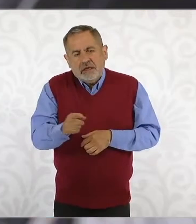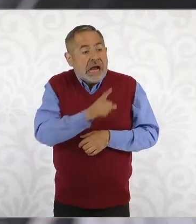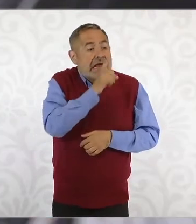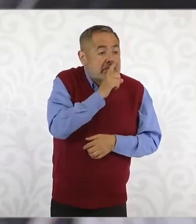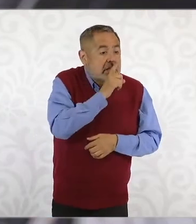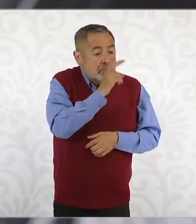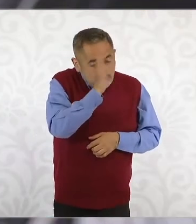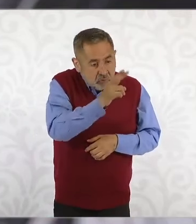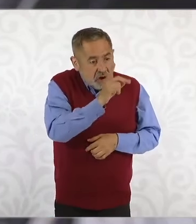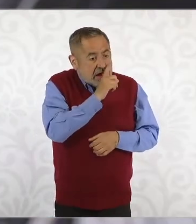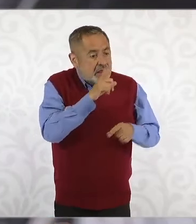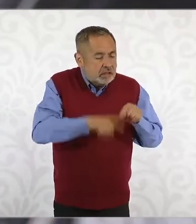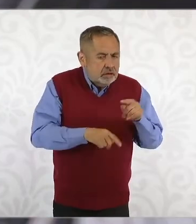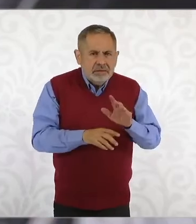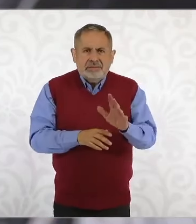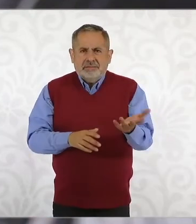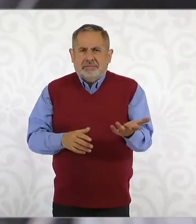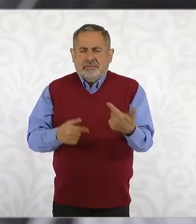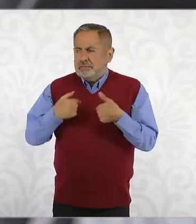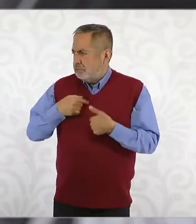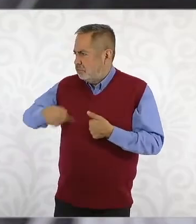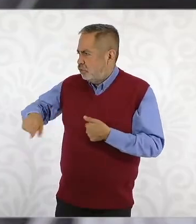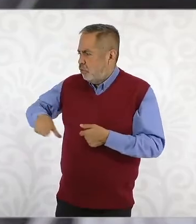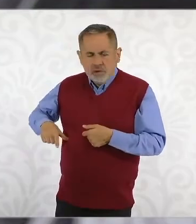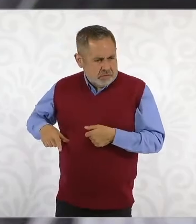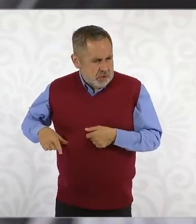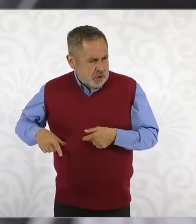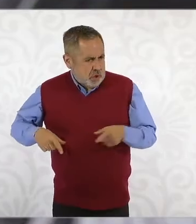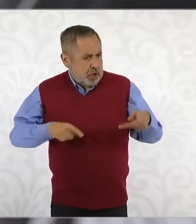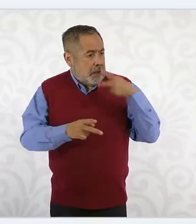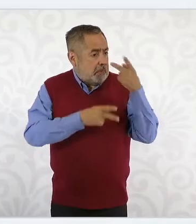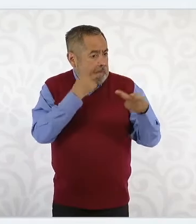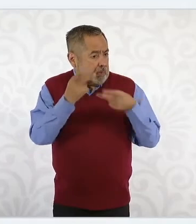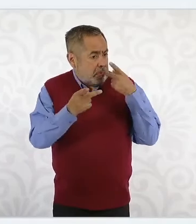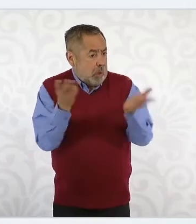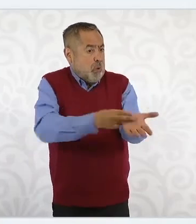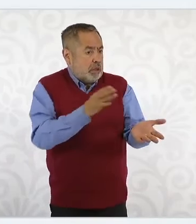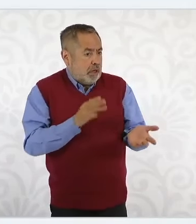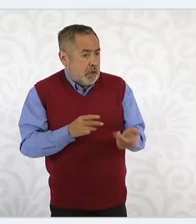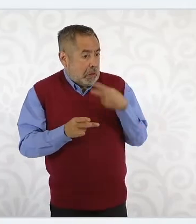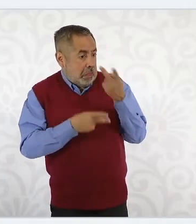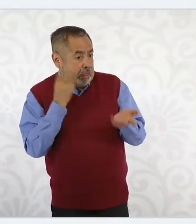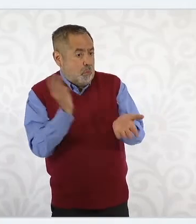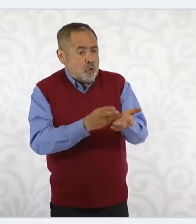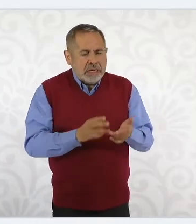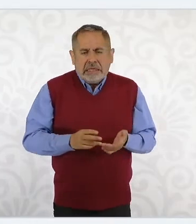O sea, ¿hasta dónde puedes tú multar a alguien por lo que dijo?